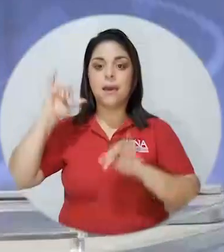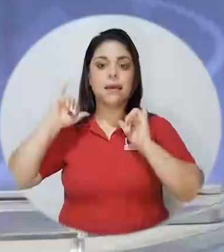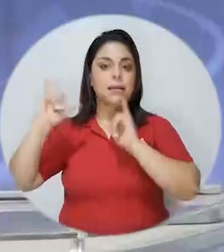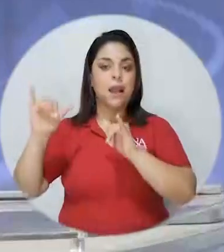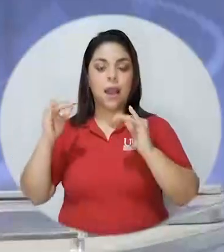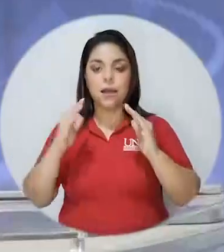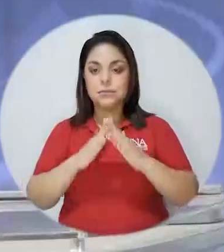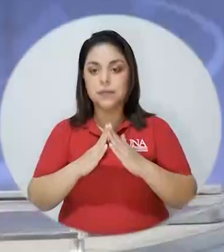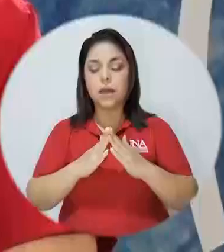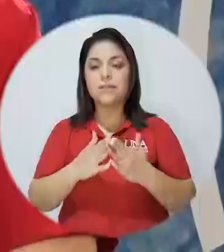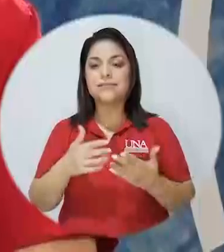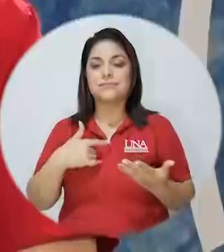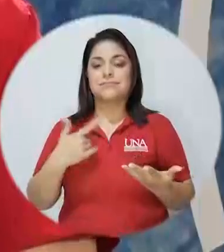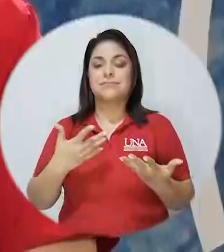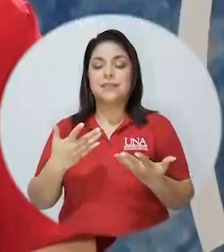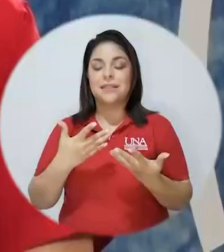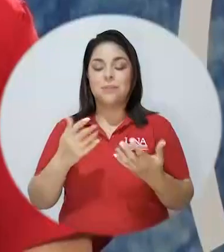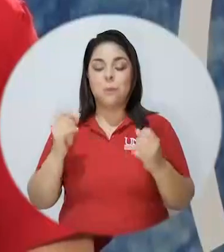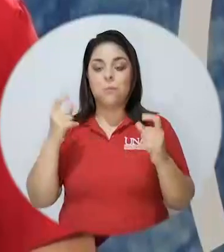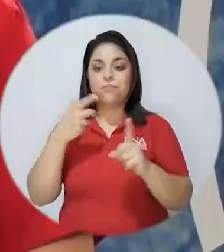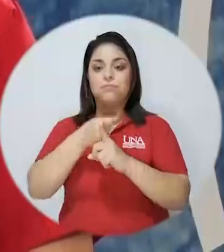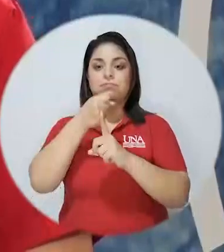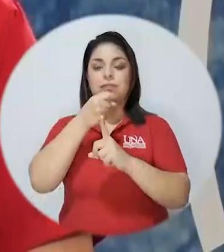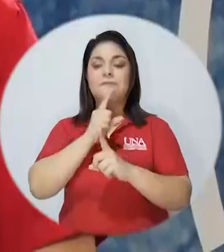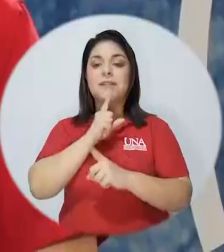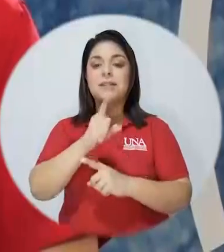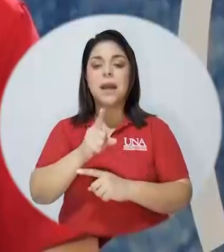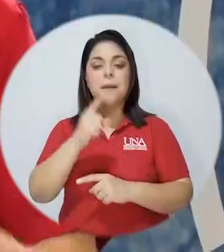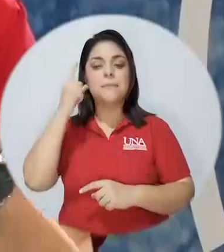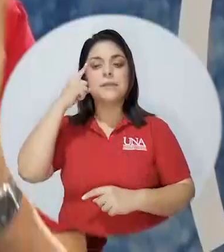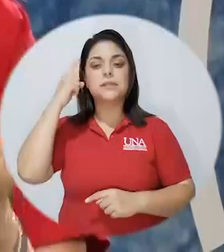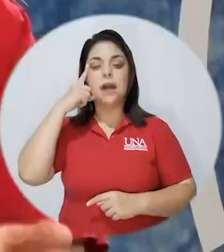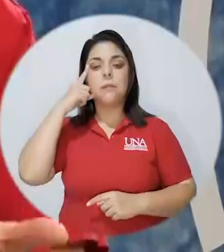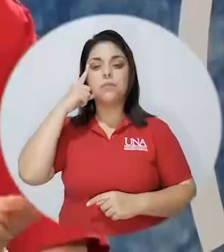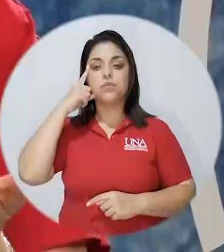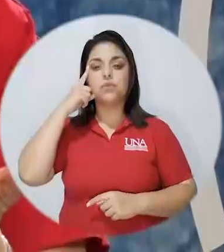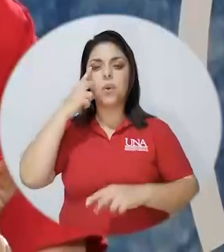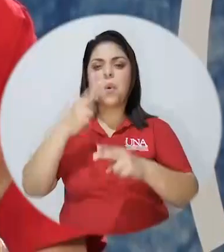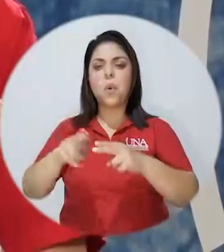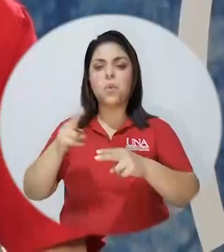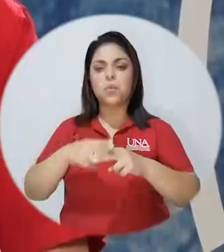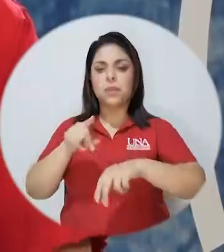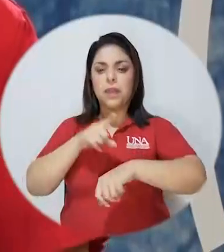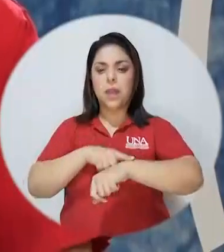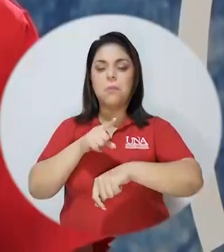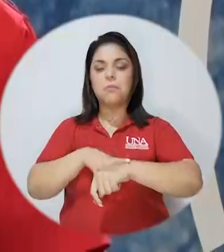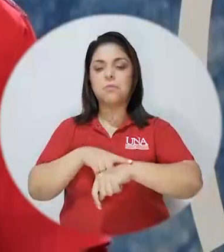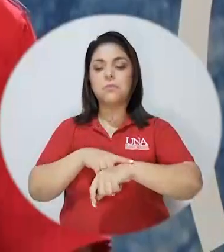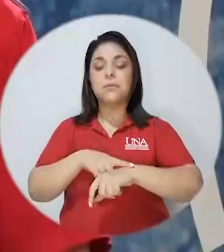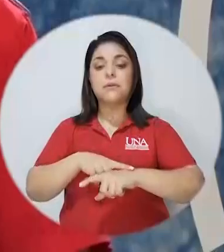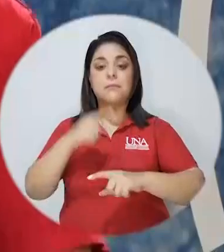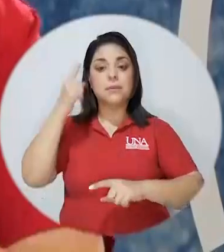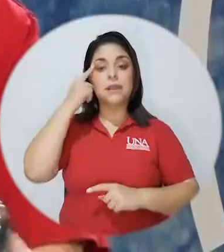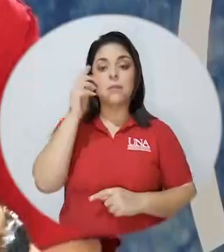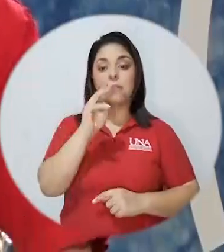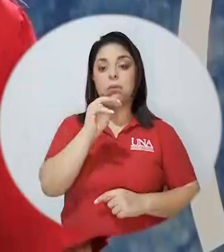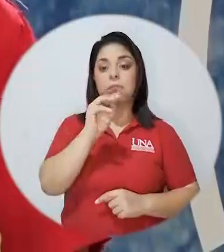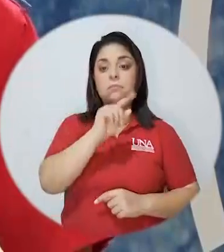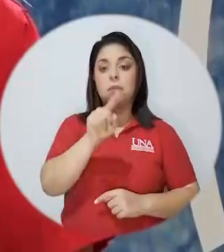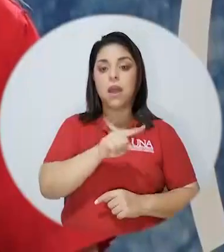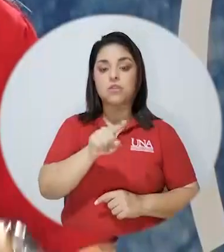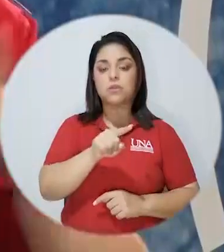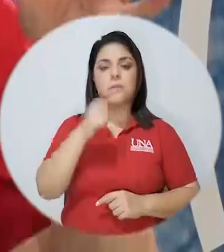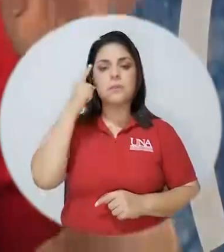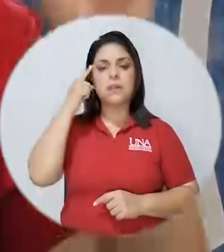que irse. Entonces, y la verdad es que creíamos que iba a ser tal vez menos tiempo. O sea, de hecho fue tan así que allá en marzo